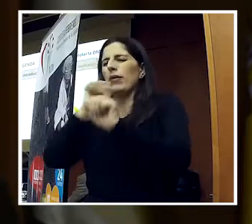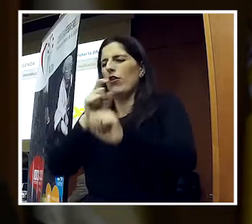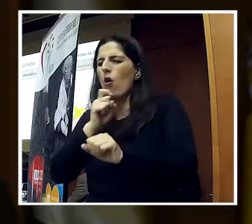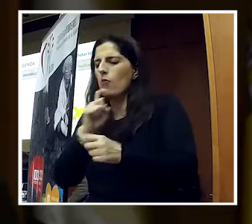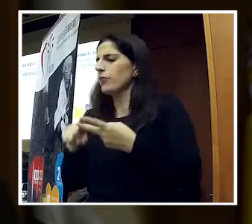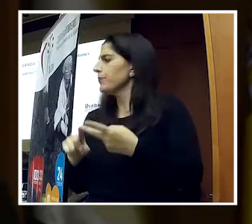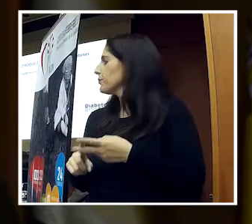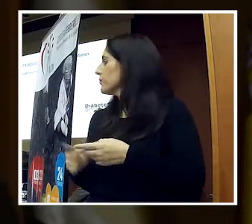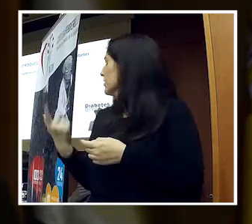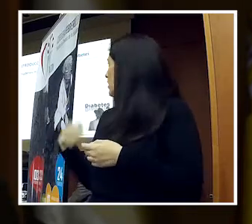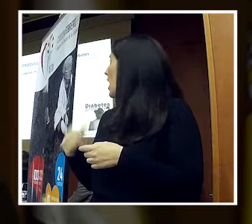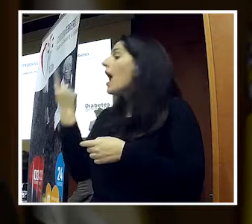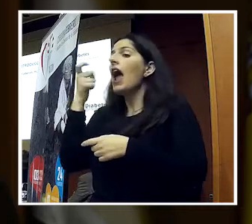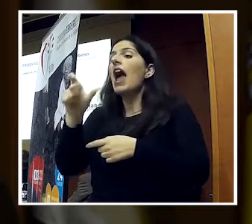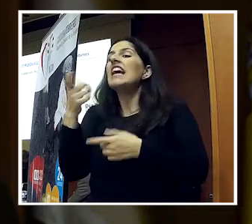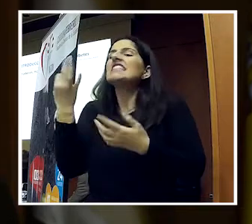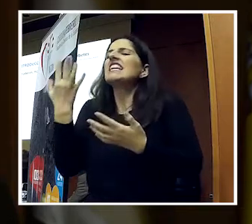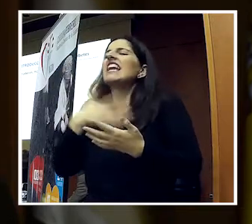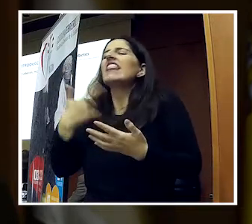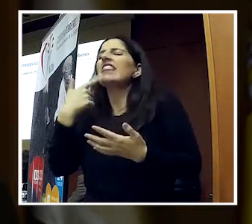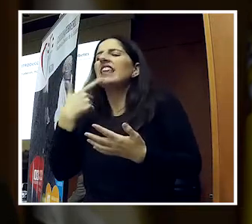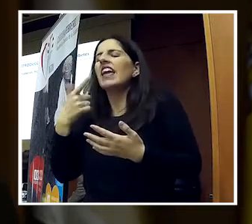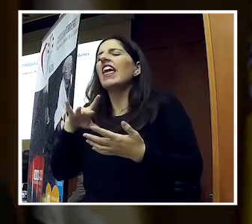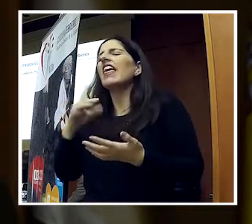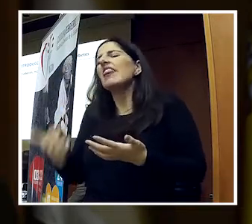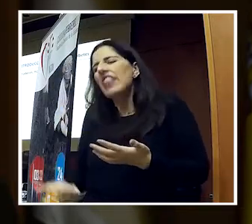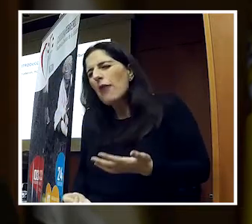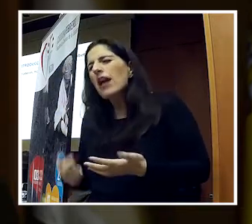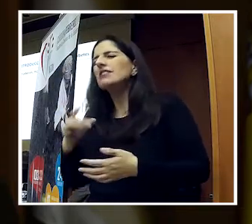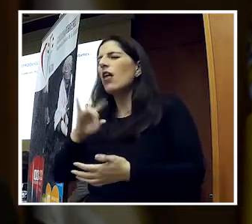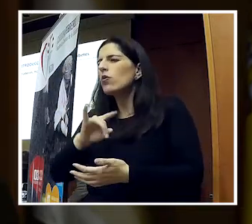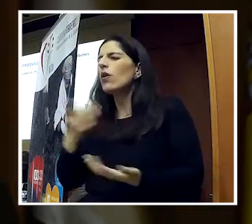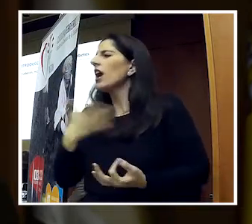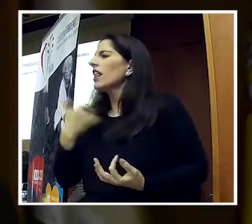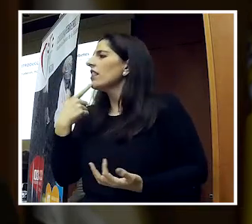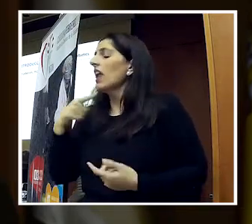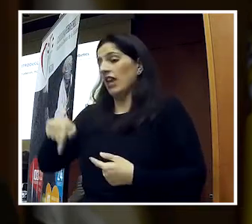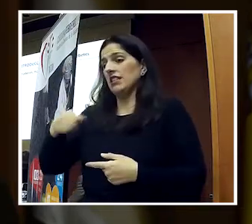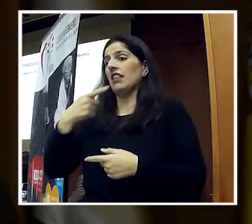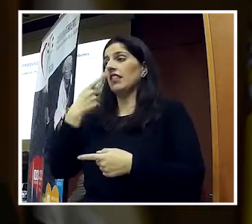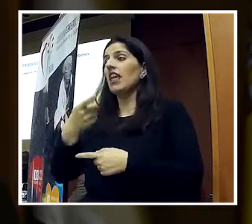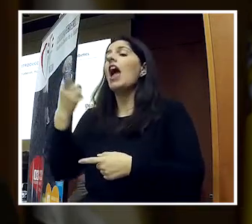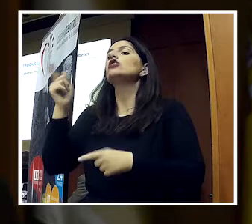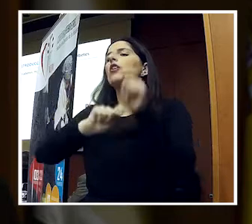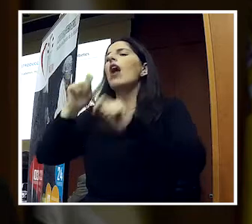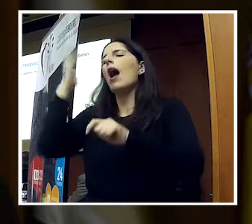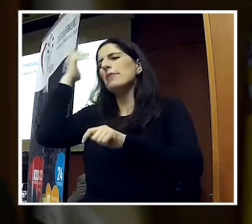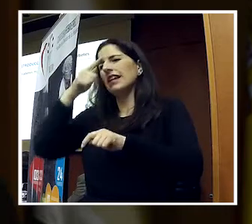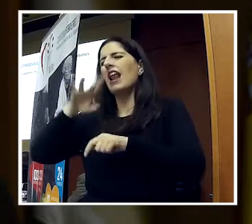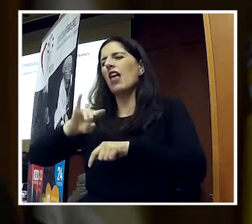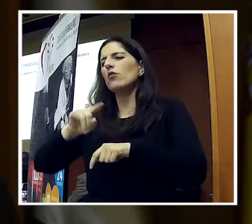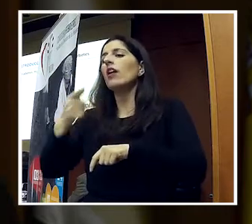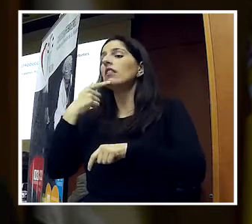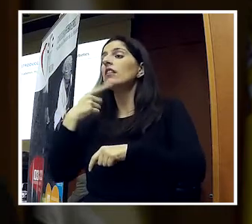definición que les traigo, a ver si soy capaz de... aquí, que la da la Asociación Americana de Diabetes, dice que, y es